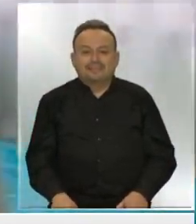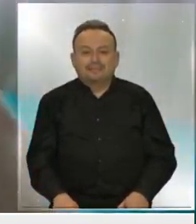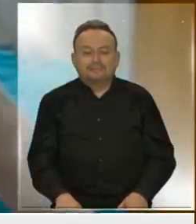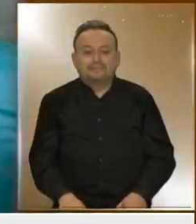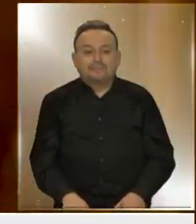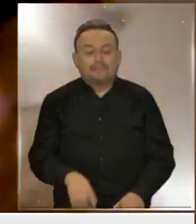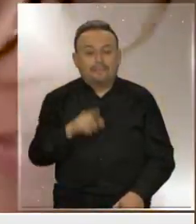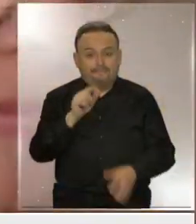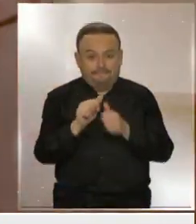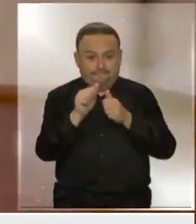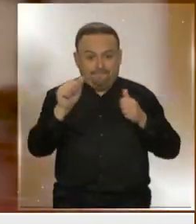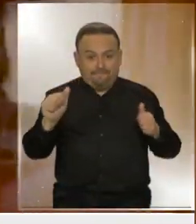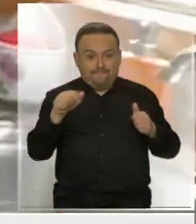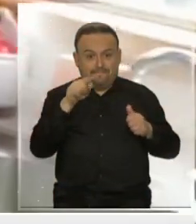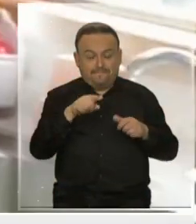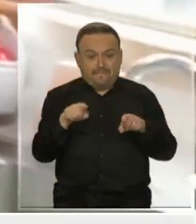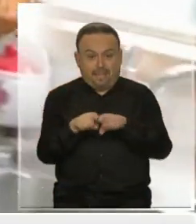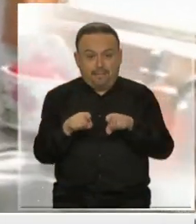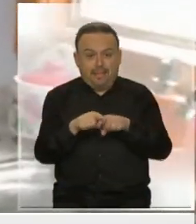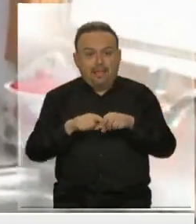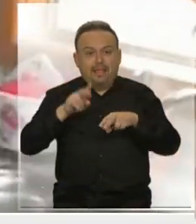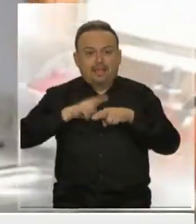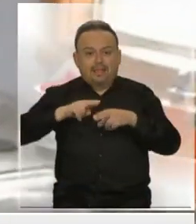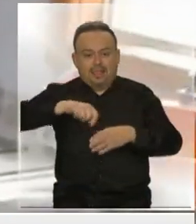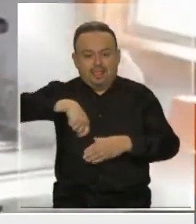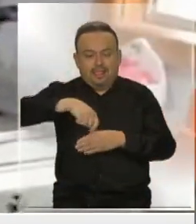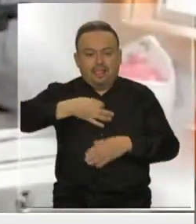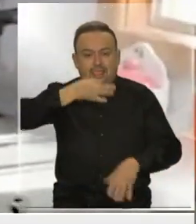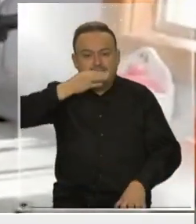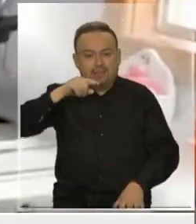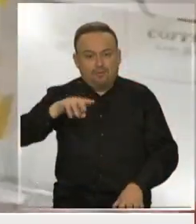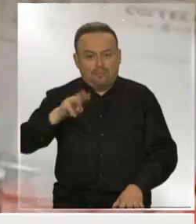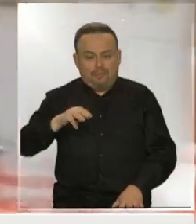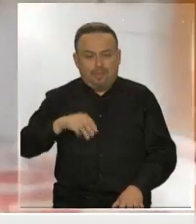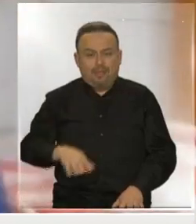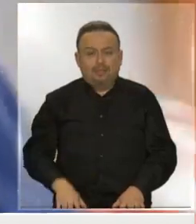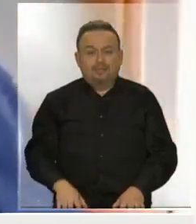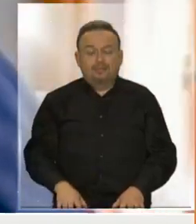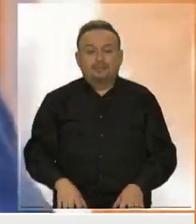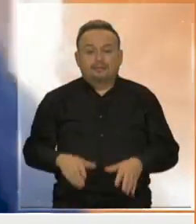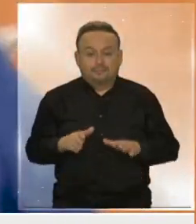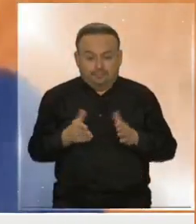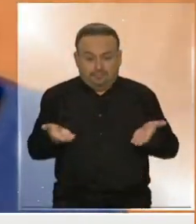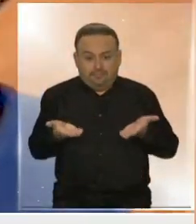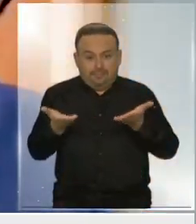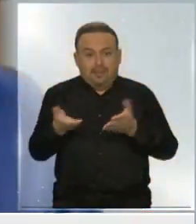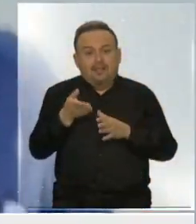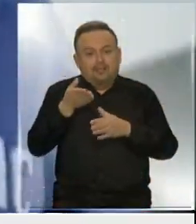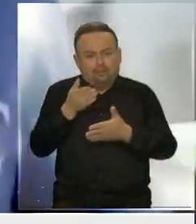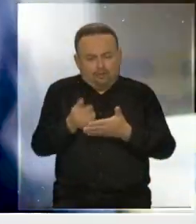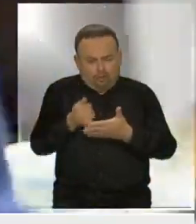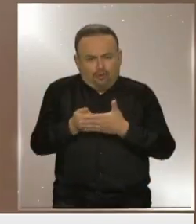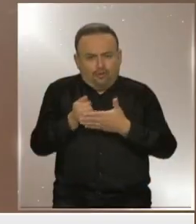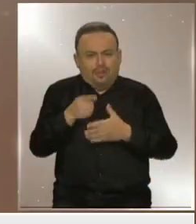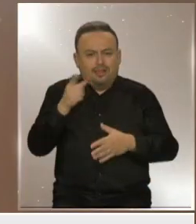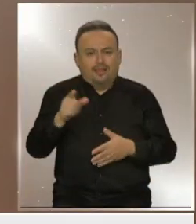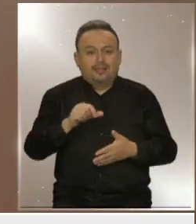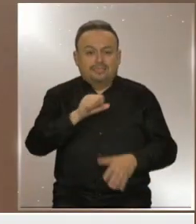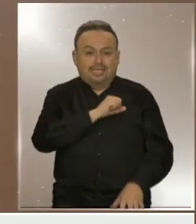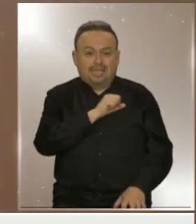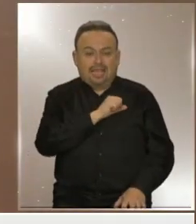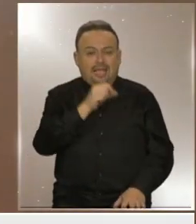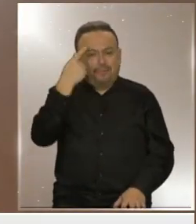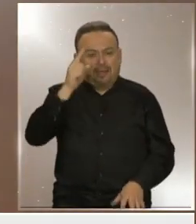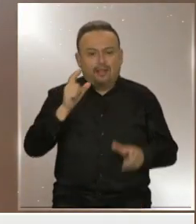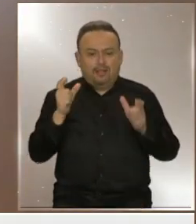ninguna. Pese a la distancia, estos hermanos prepararán el desayuno de su madre. Eso mientras ella sigue dando la pelea en la capital